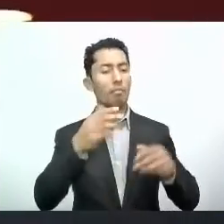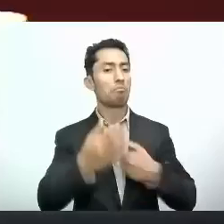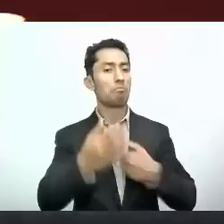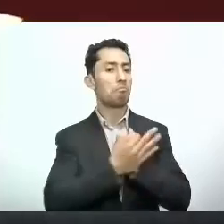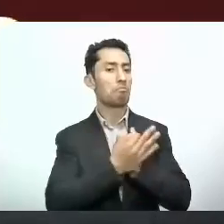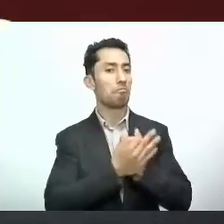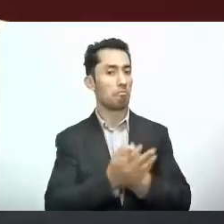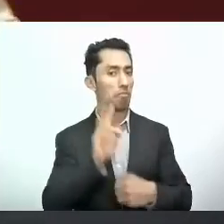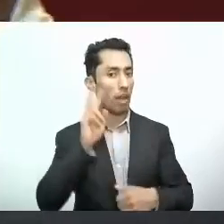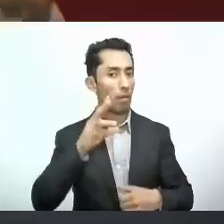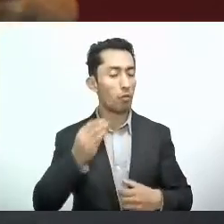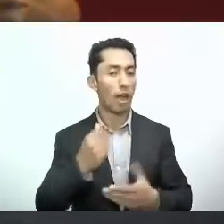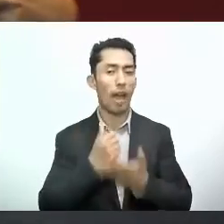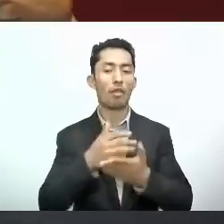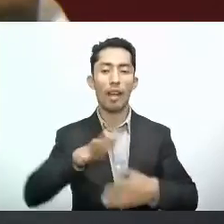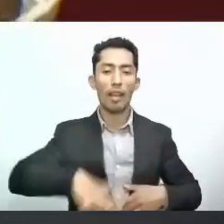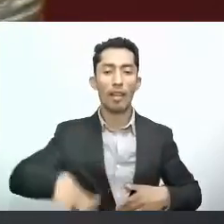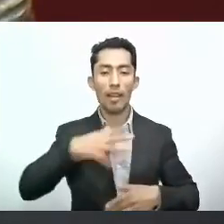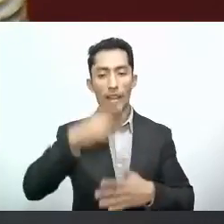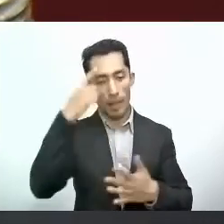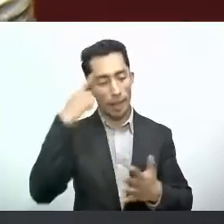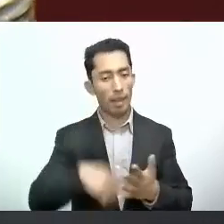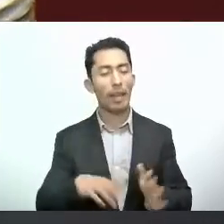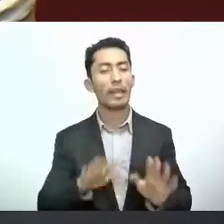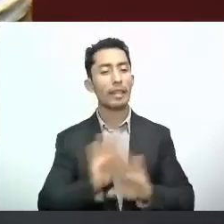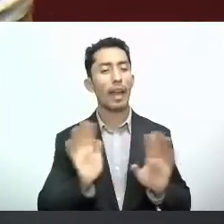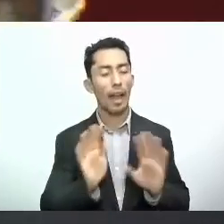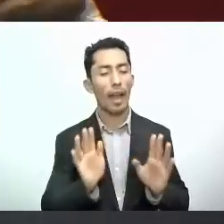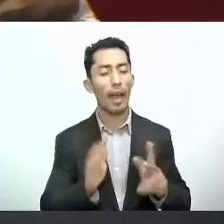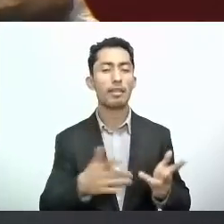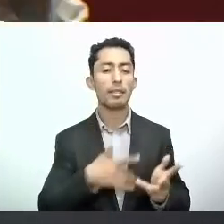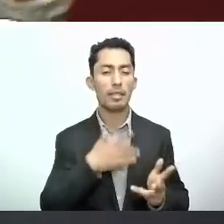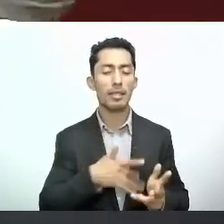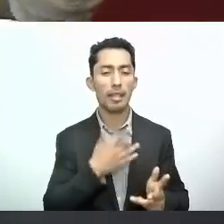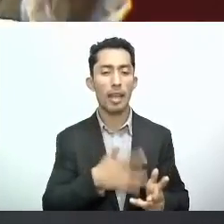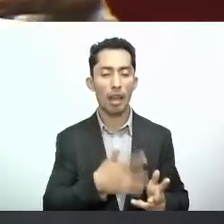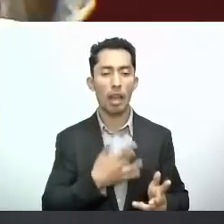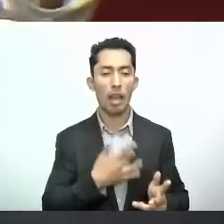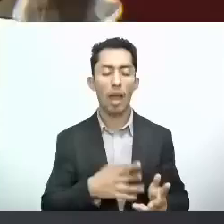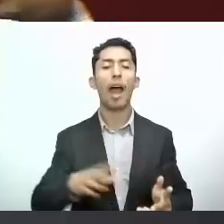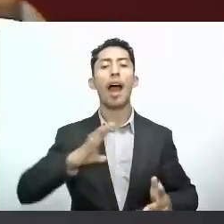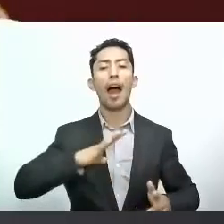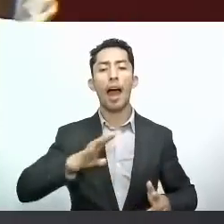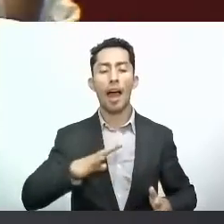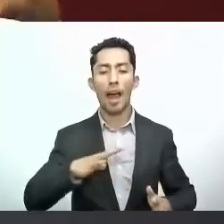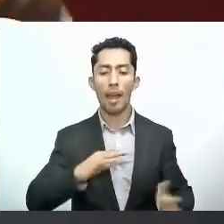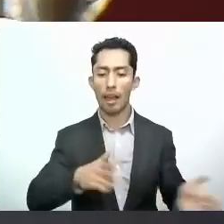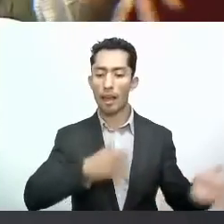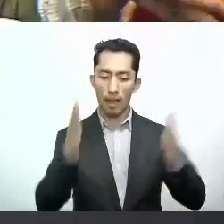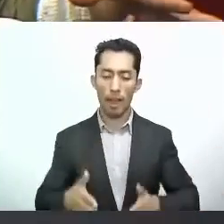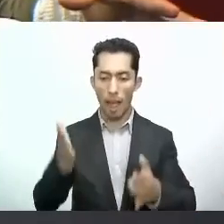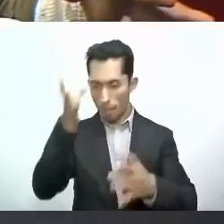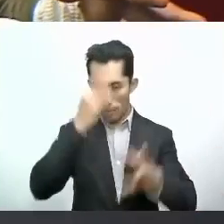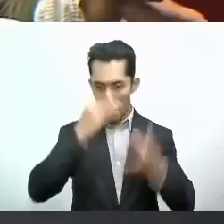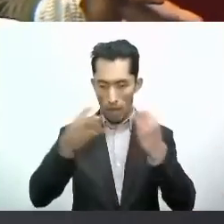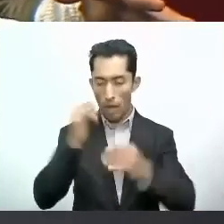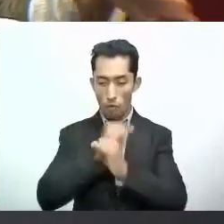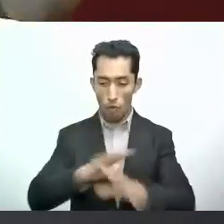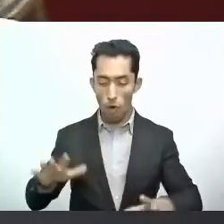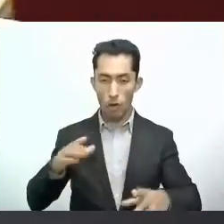que hay que descentralizar más los eventos y la concentración de conocimiento jurídico que